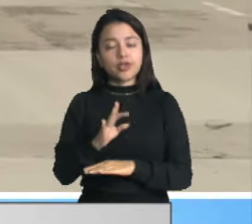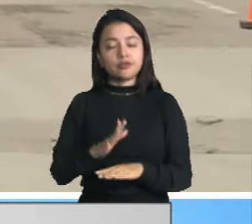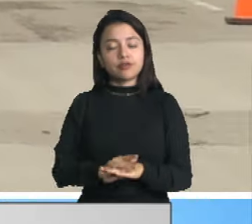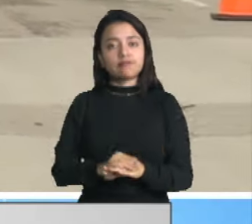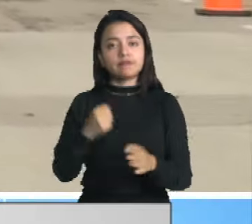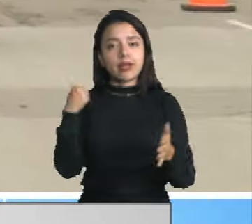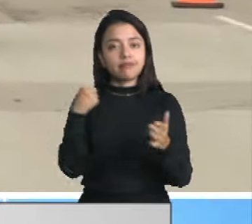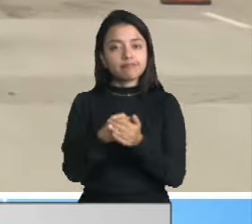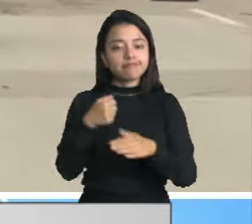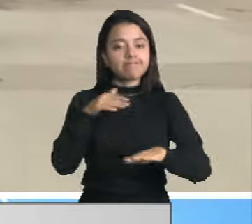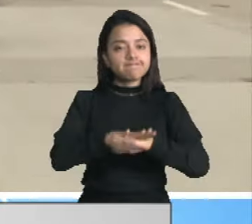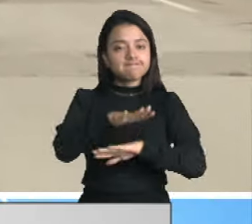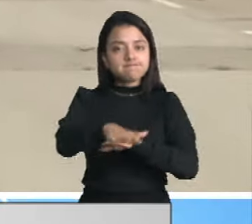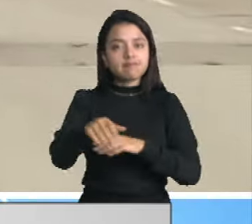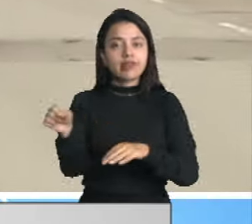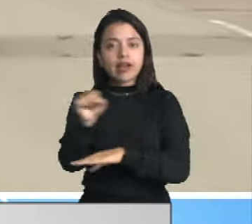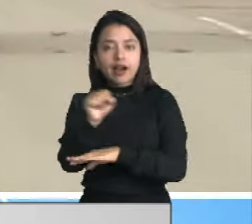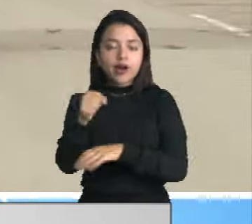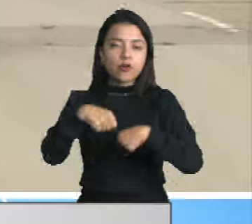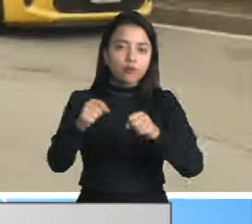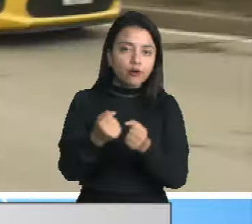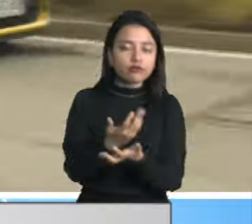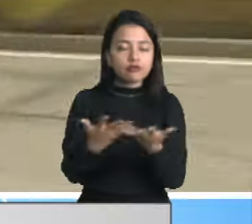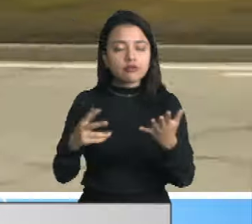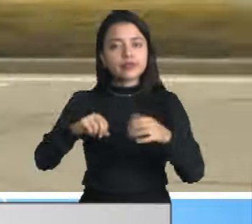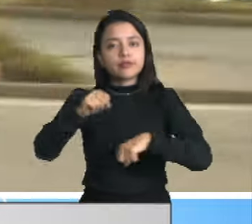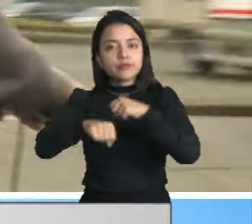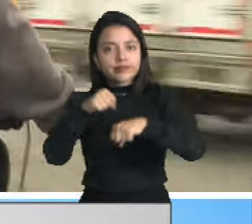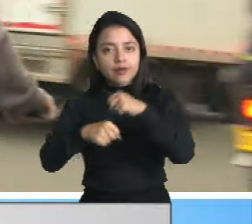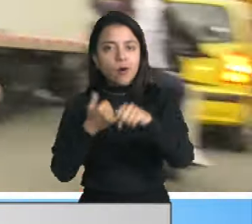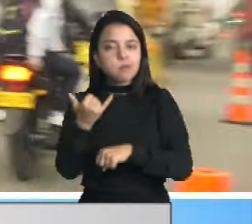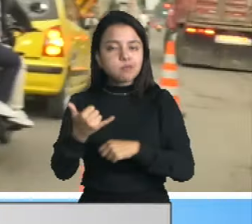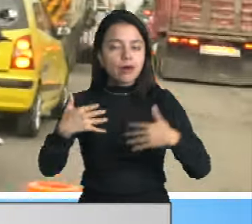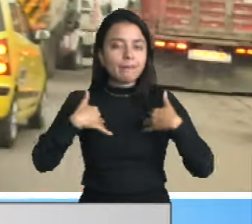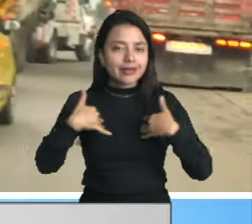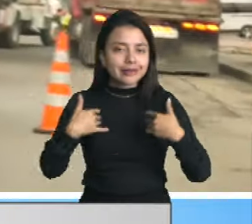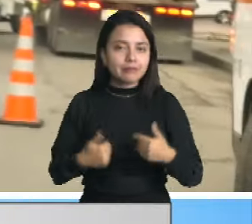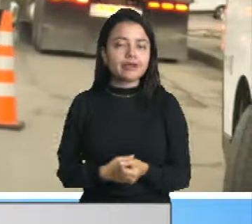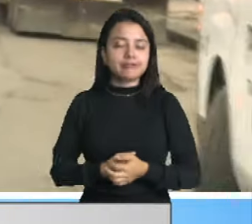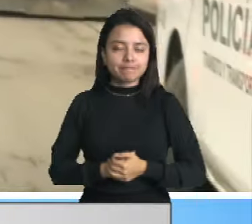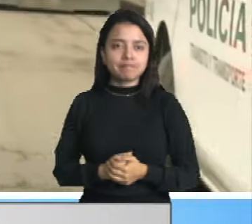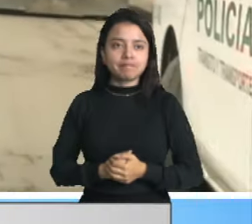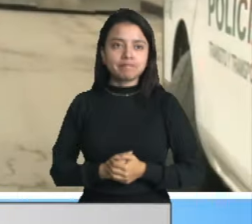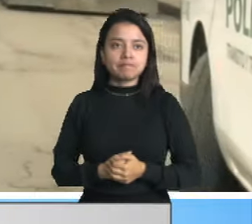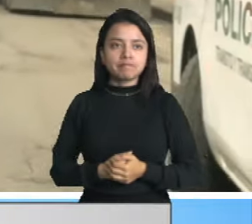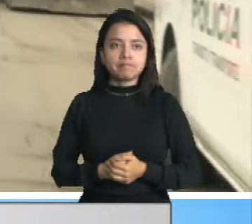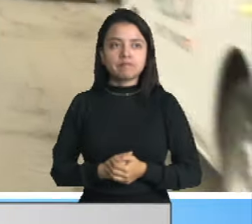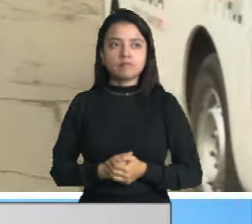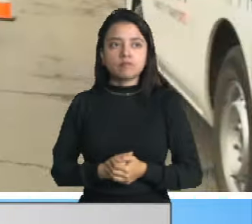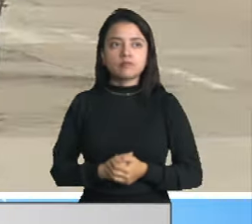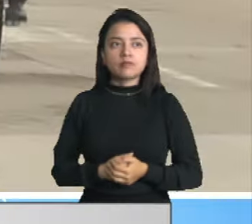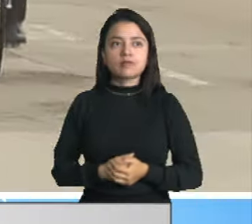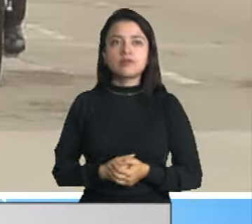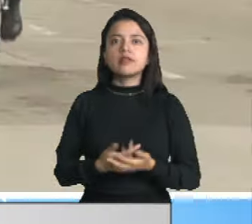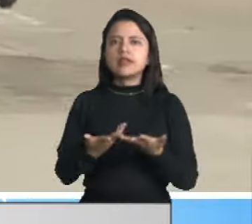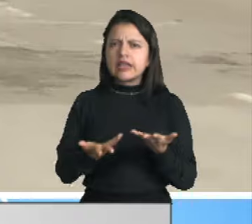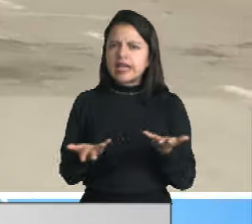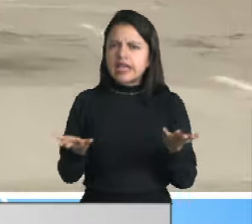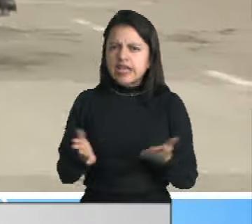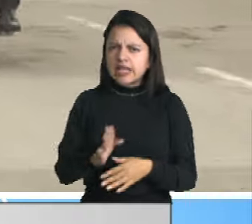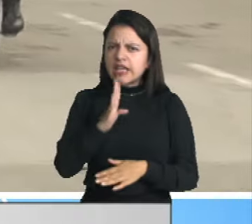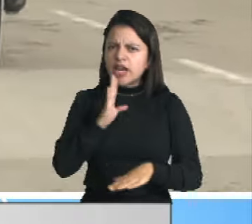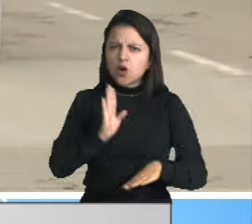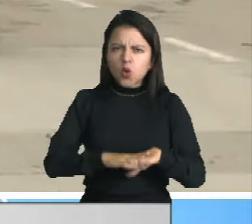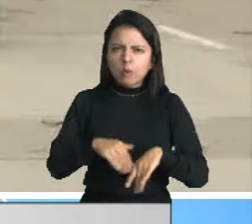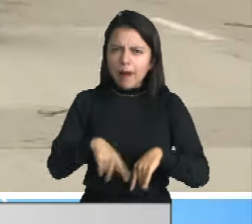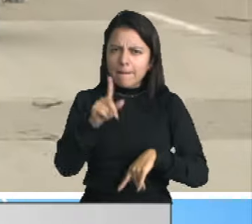siniestralidad presentada en la capital del país este año. Por eso el llamado principal ha sido a los conductores de vehículos de carga, pues en su mayoría